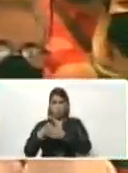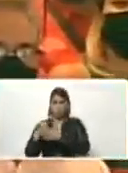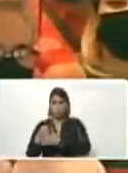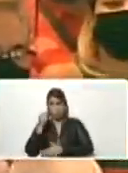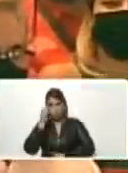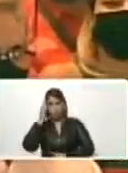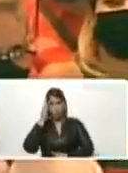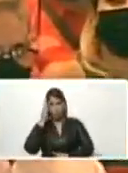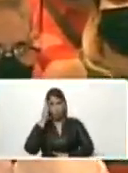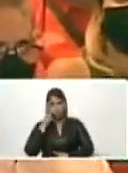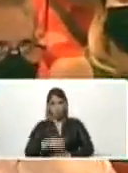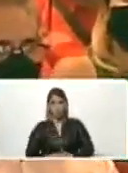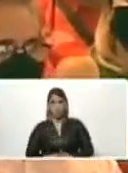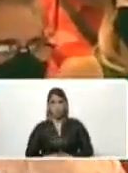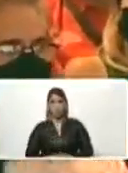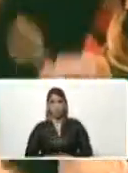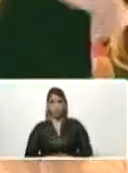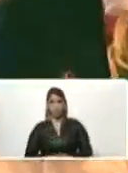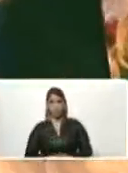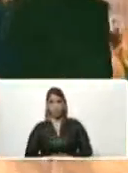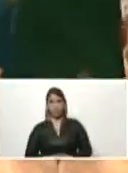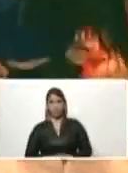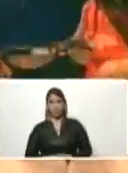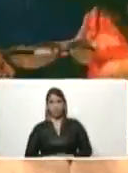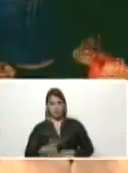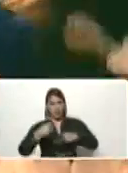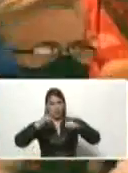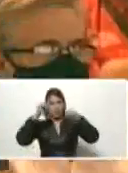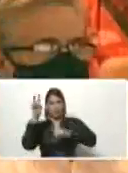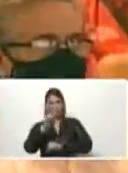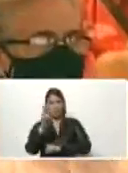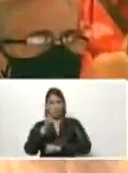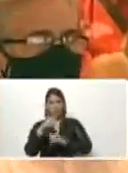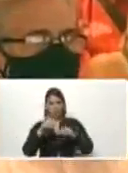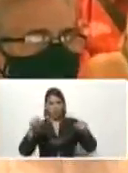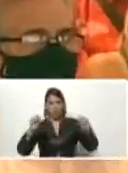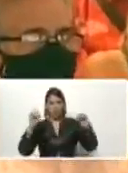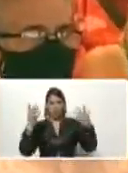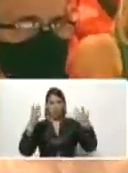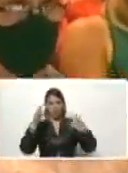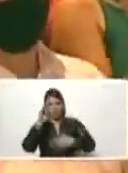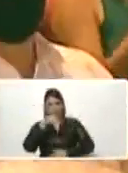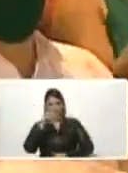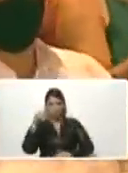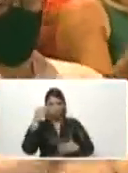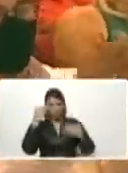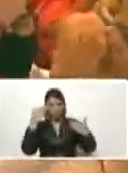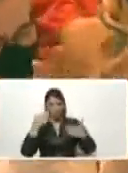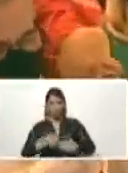de superar sus propios errores y fracasos. Viva Venezuela, tierra de gracia y tierra de bendición.